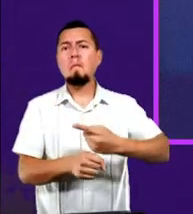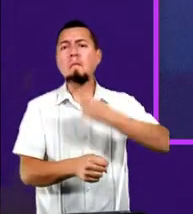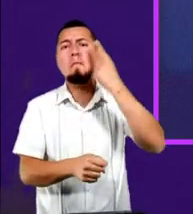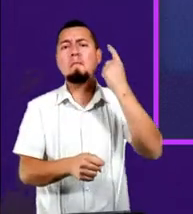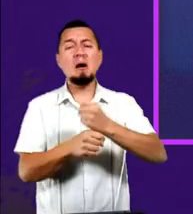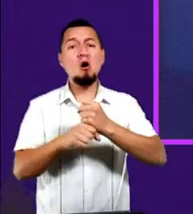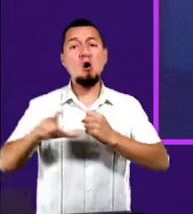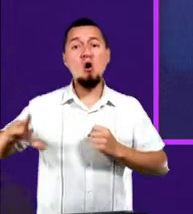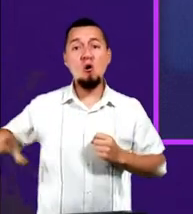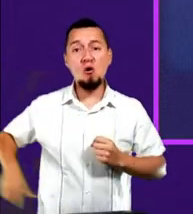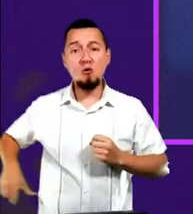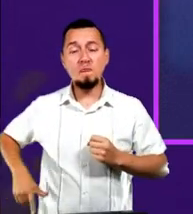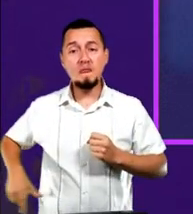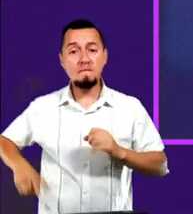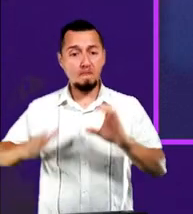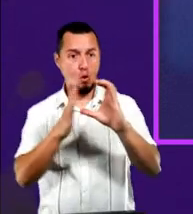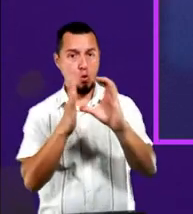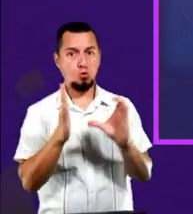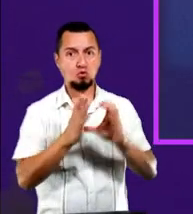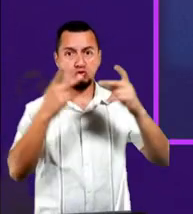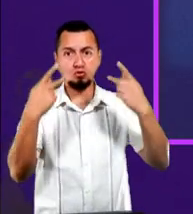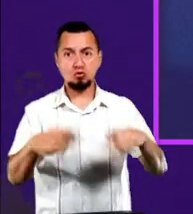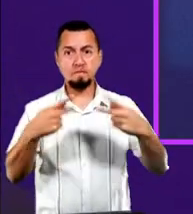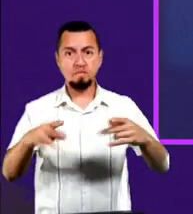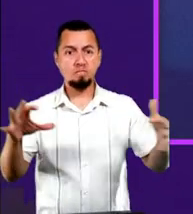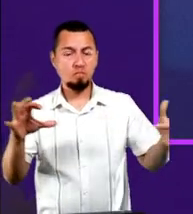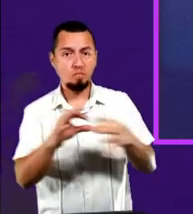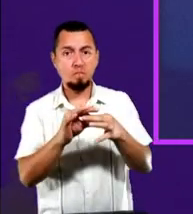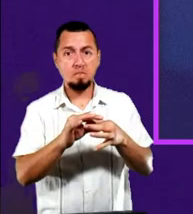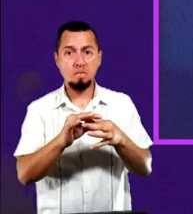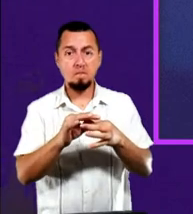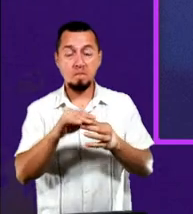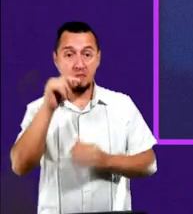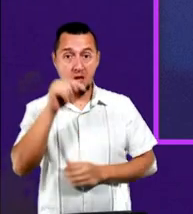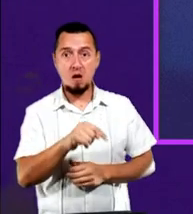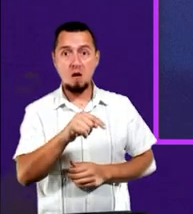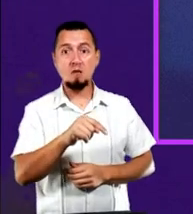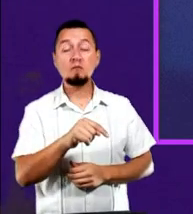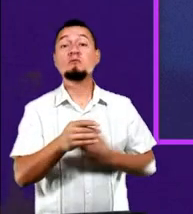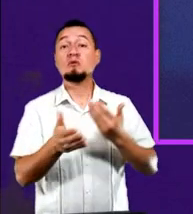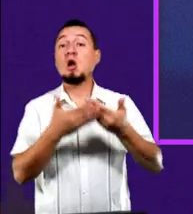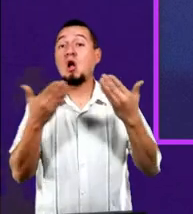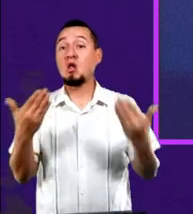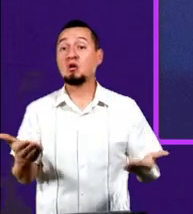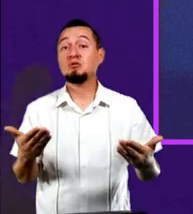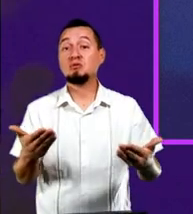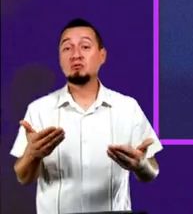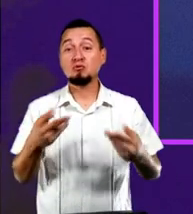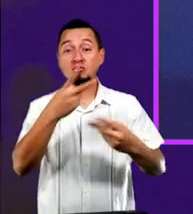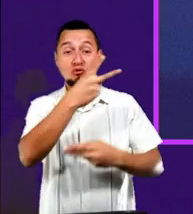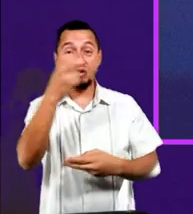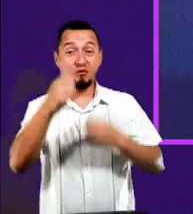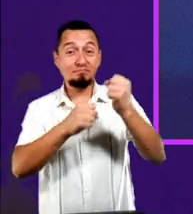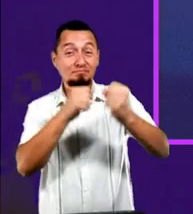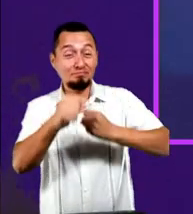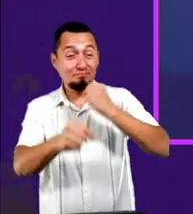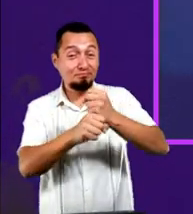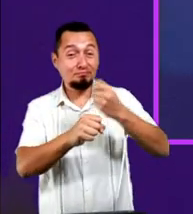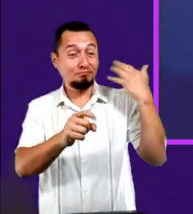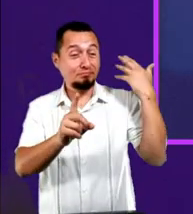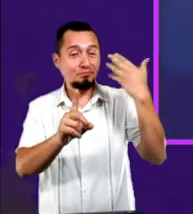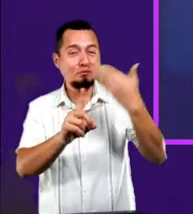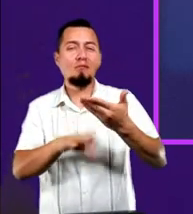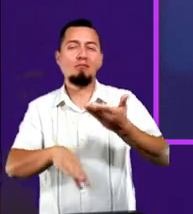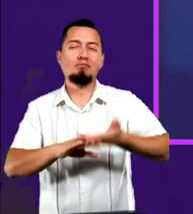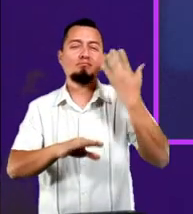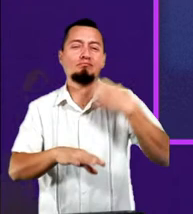estado. Ahora, a 200 años de la fundación de Jalisco, celebramos que aquí se ha escrito gran parte de la historia